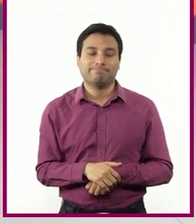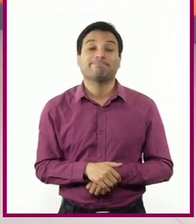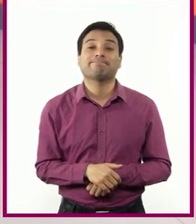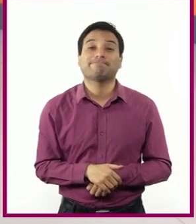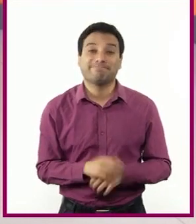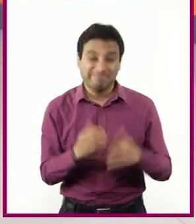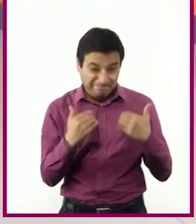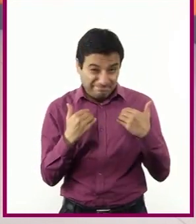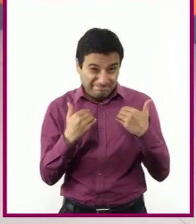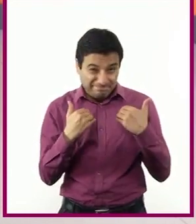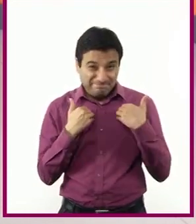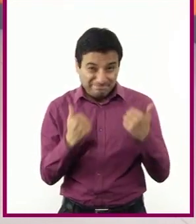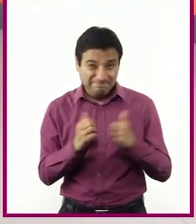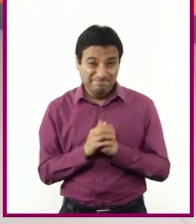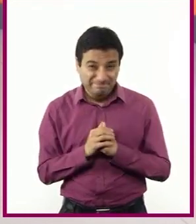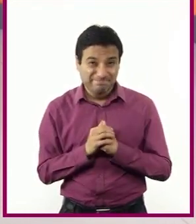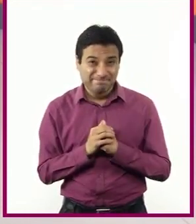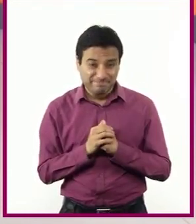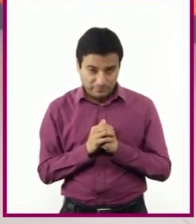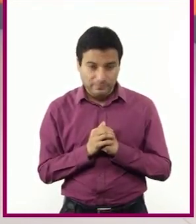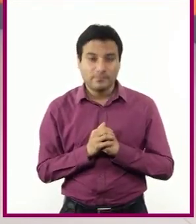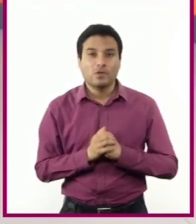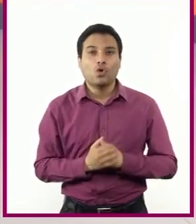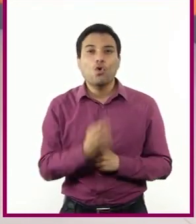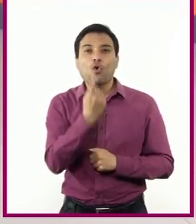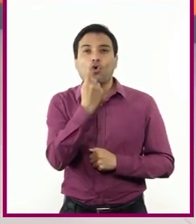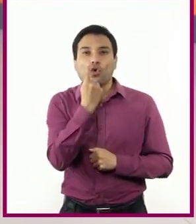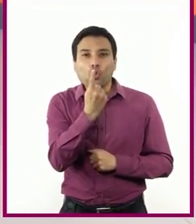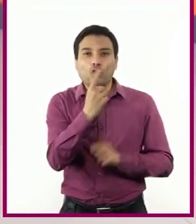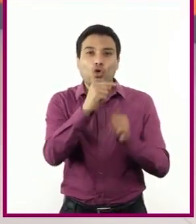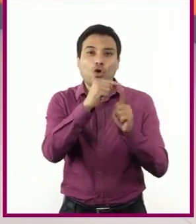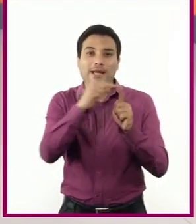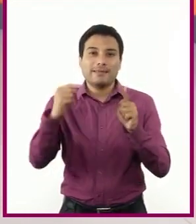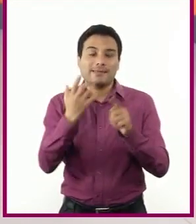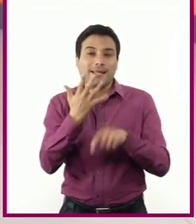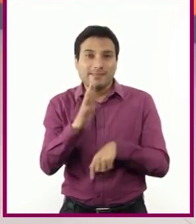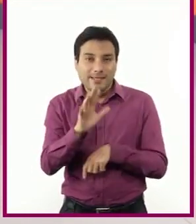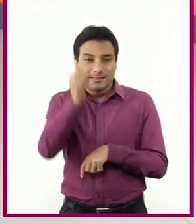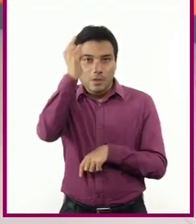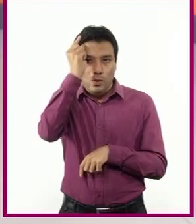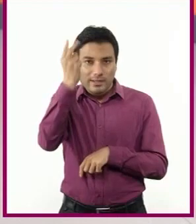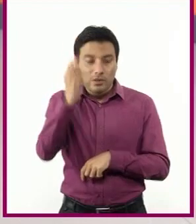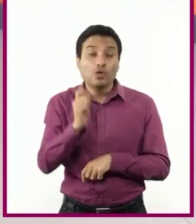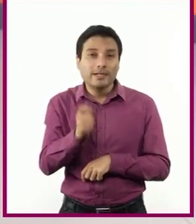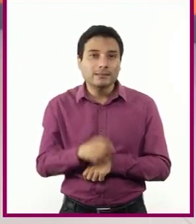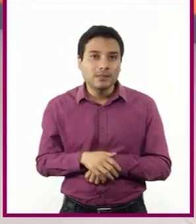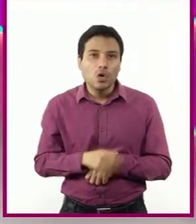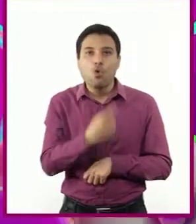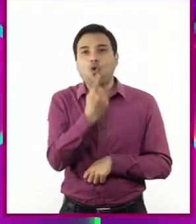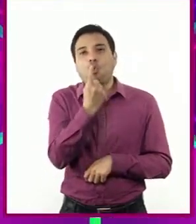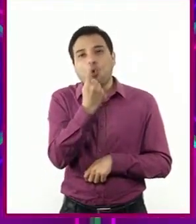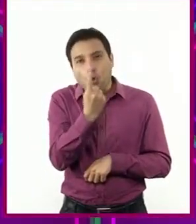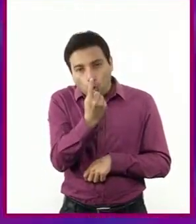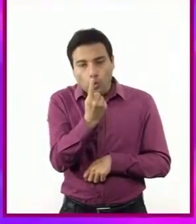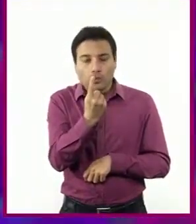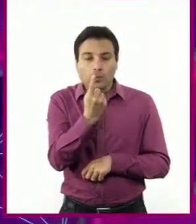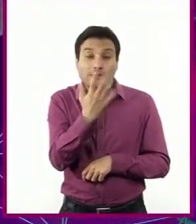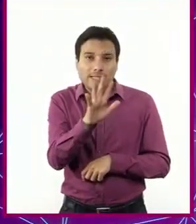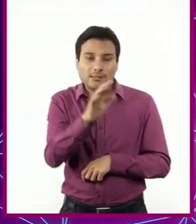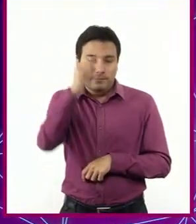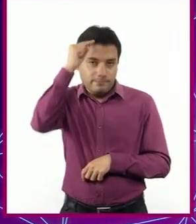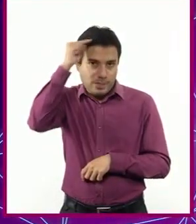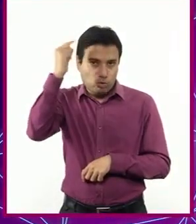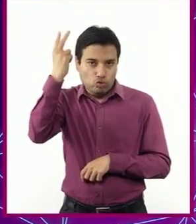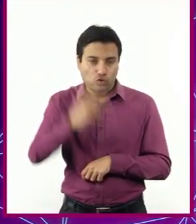si tenemos 1 entre 10 al cuadrado, esto es igual a 10 a la 2 negativo, o 10 a la menos 2.